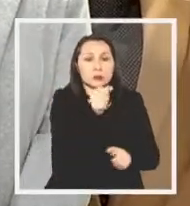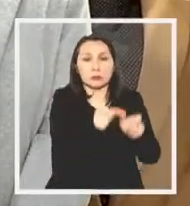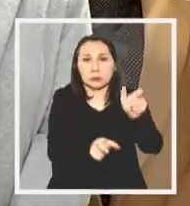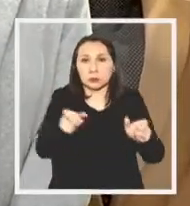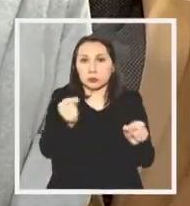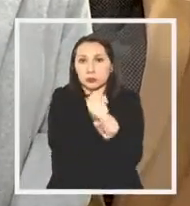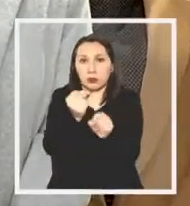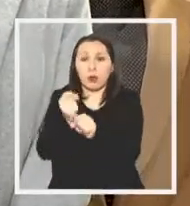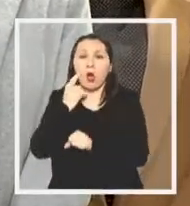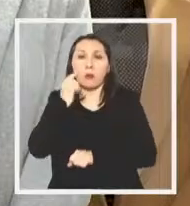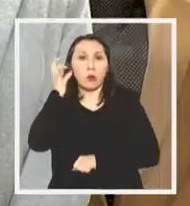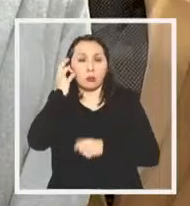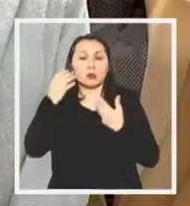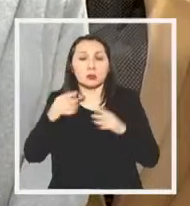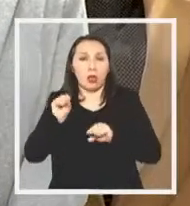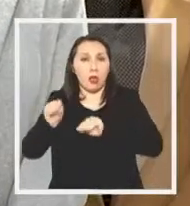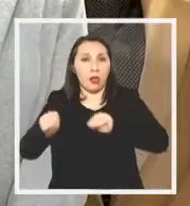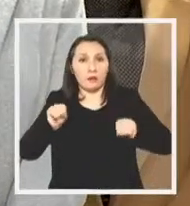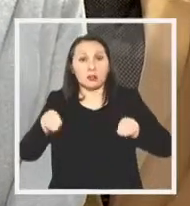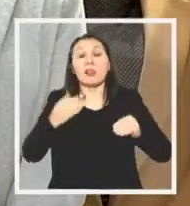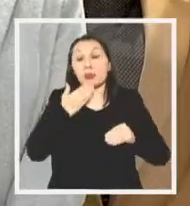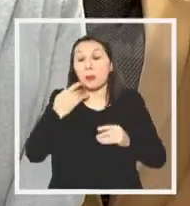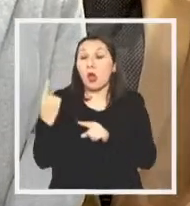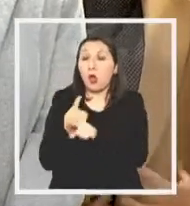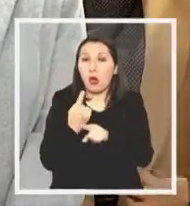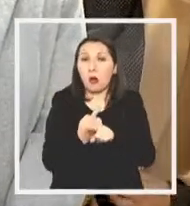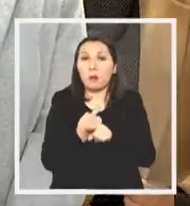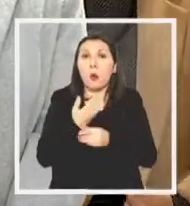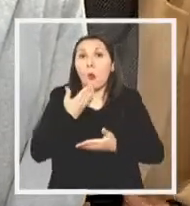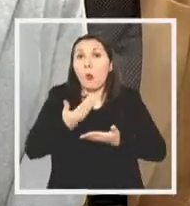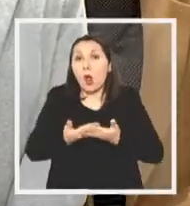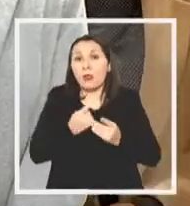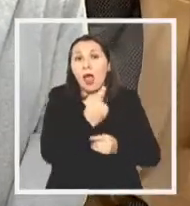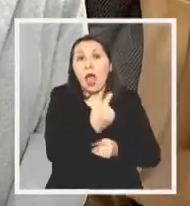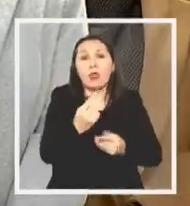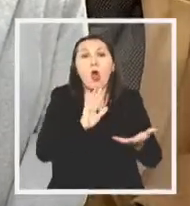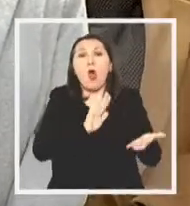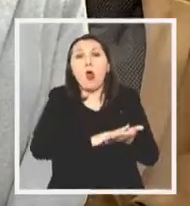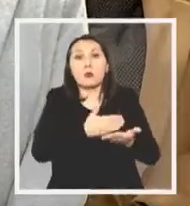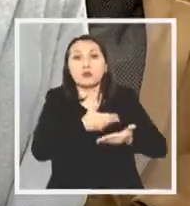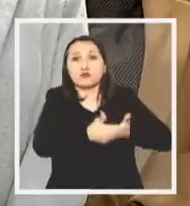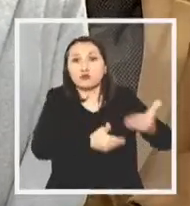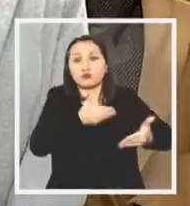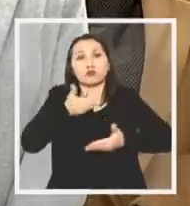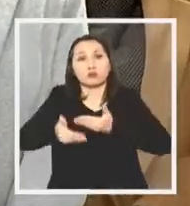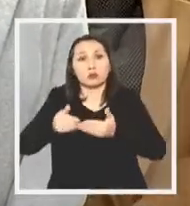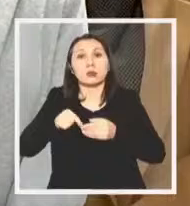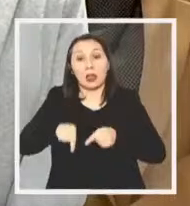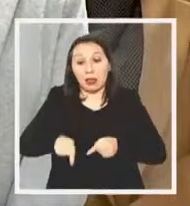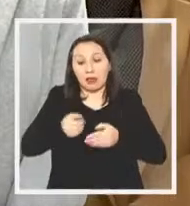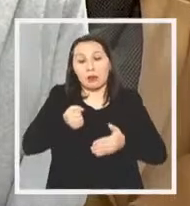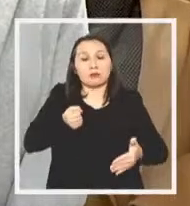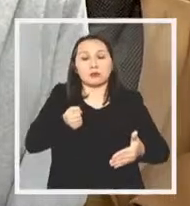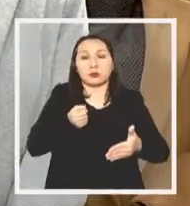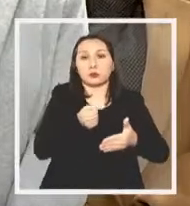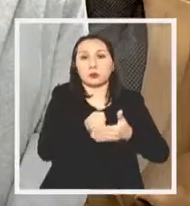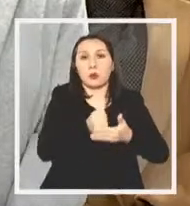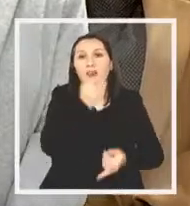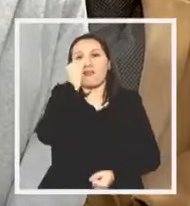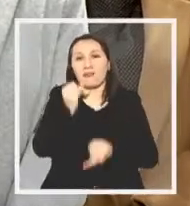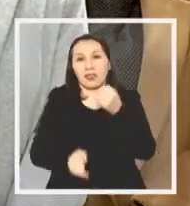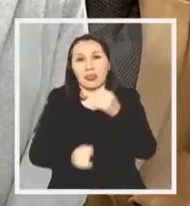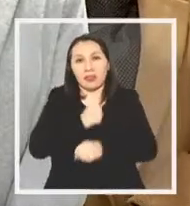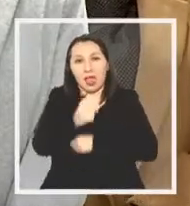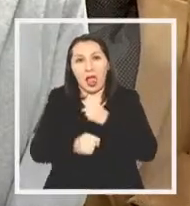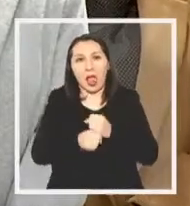los trabajadores y trabajadoras y lo estamos conversando para encontrar el ritmo de cada una pero la secuencialidad va a ser de aquí a fin de año de todas estas